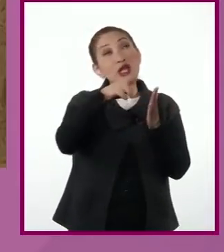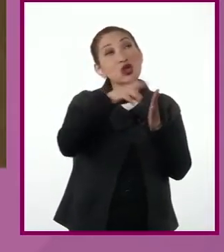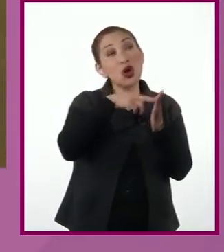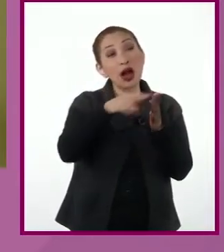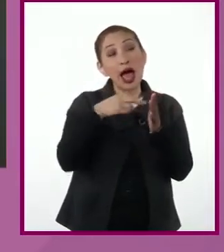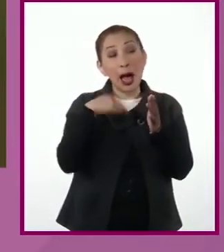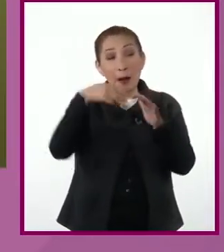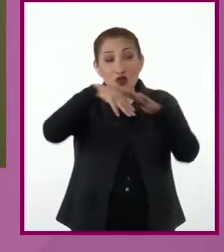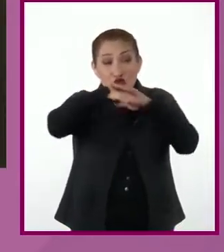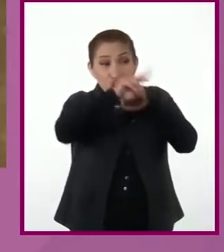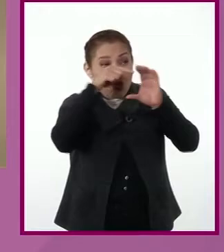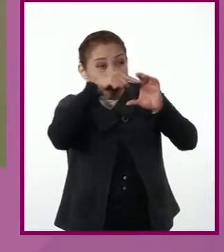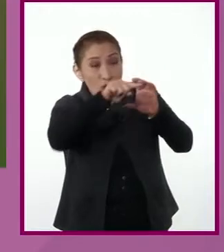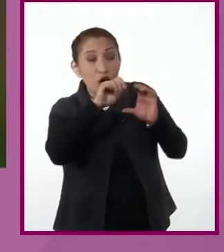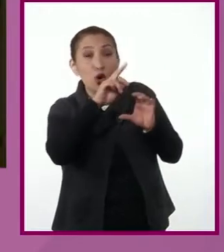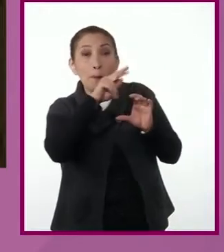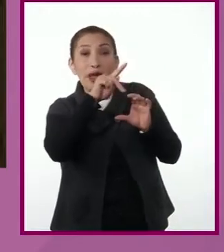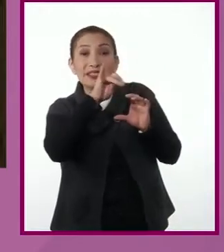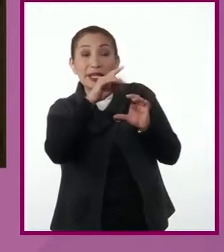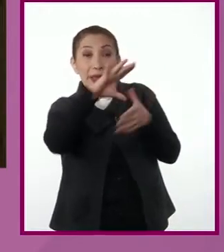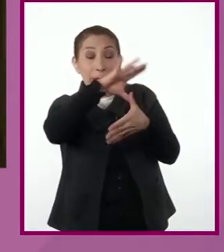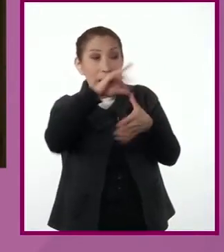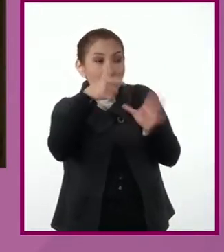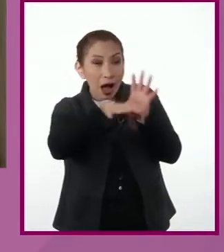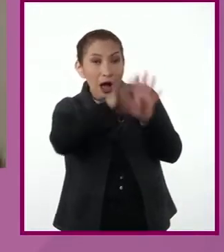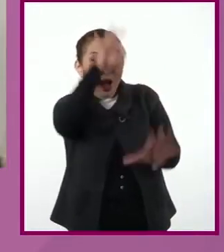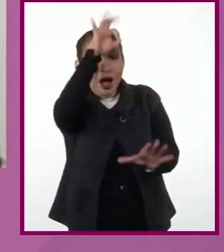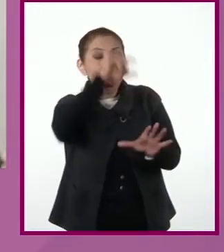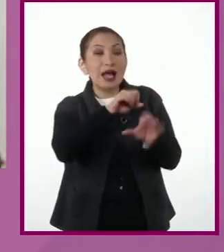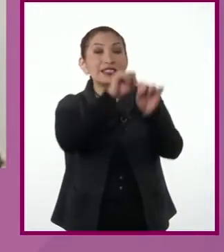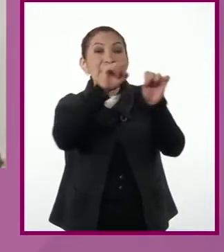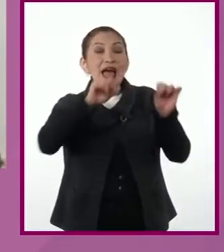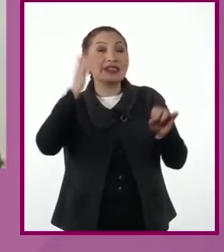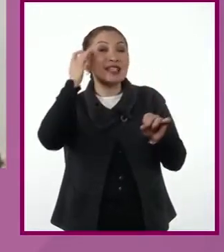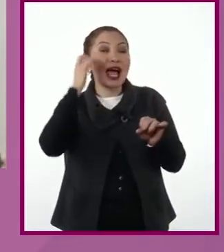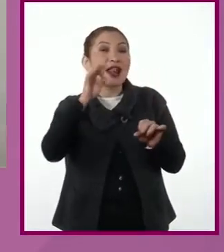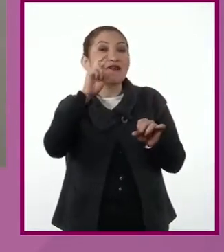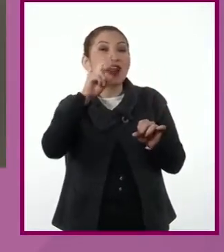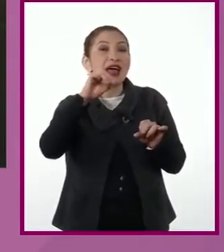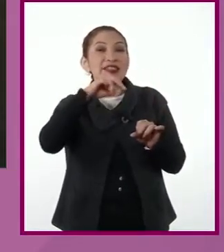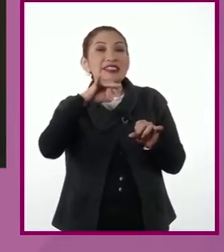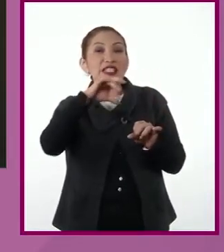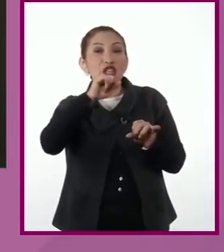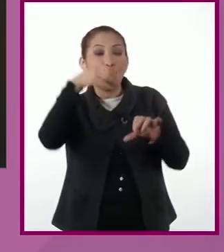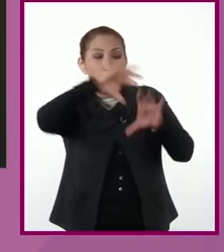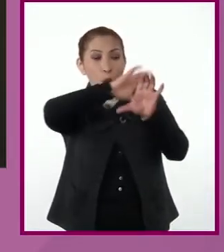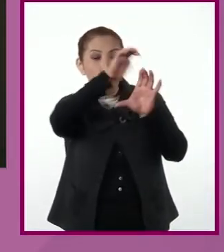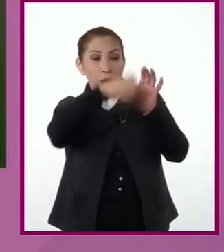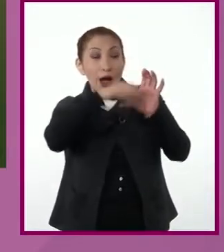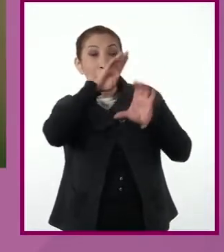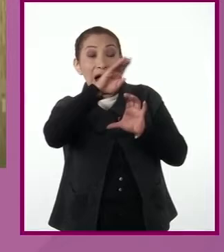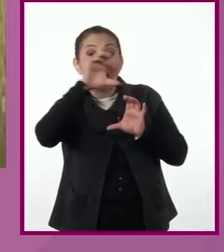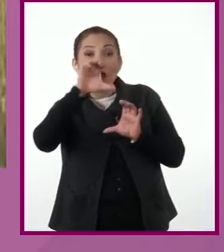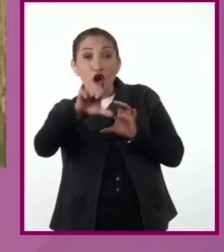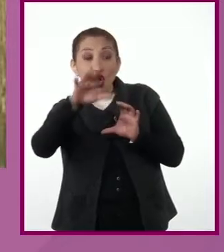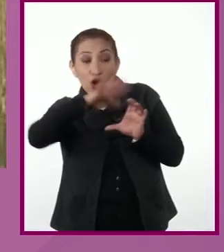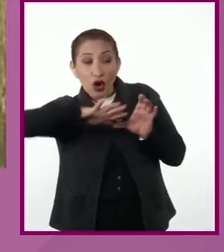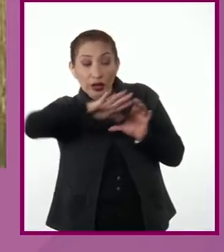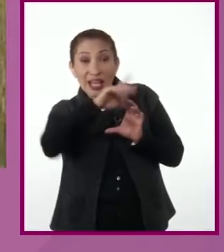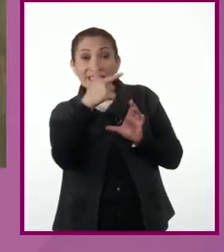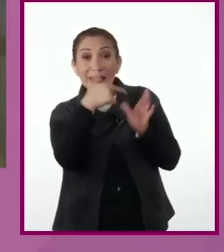rupestre más antigua de América es la encontrada en la llamada Sierra de San Francisco, cueva de la península de Baja California